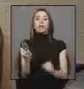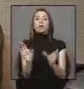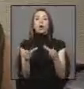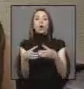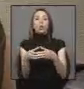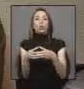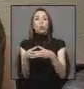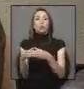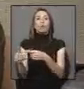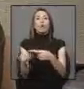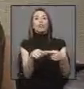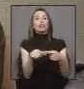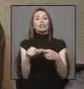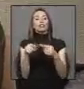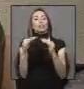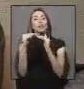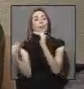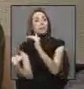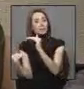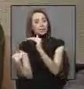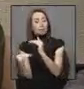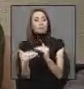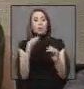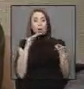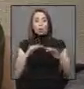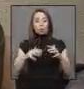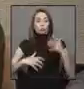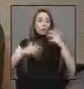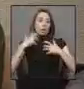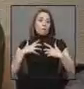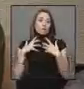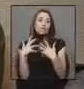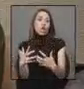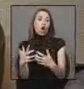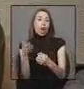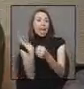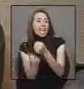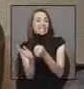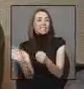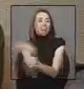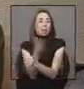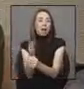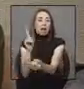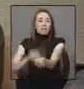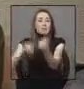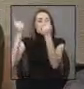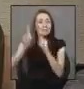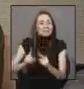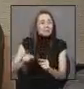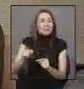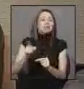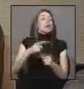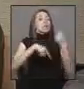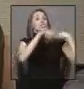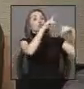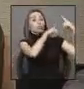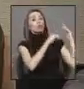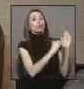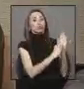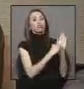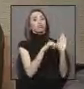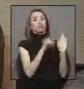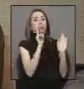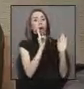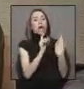algún grupo social determinado. El uso de la violencia ha sido una constante en nuestra historia. Para algunos es